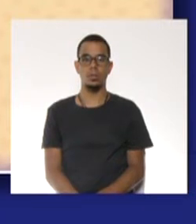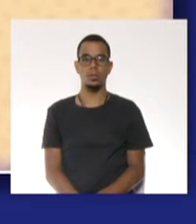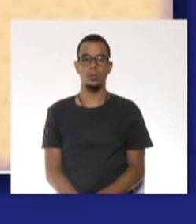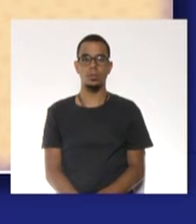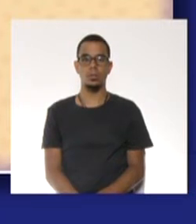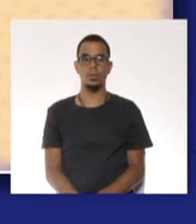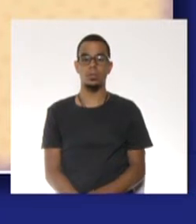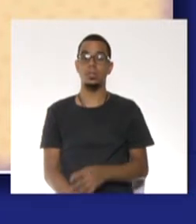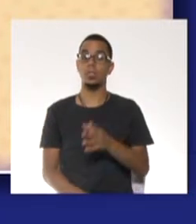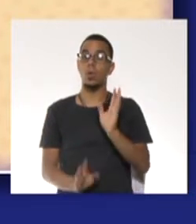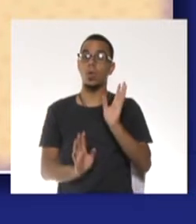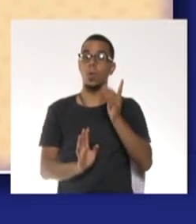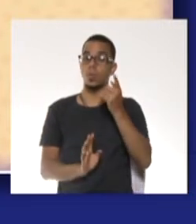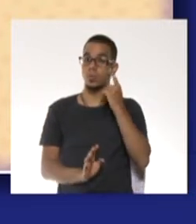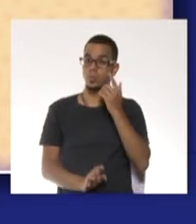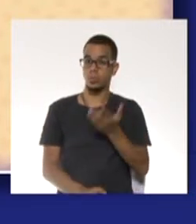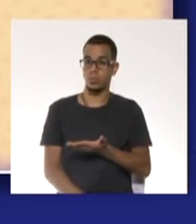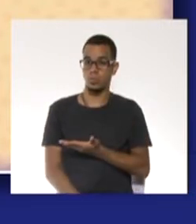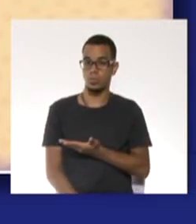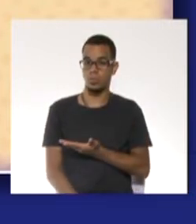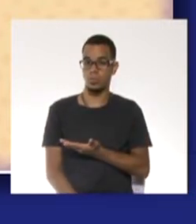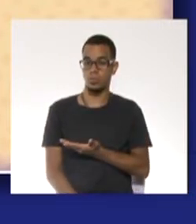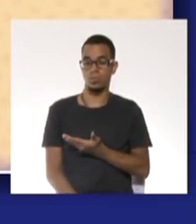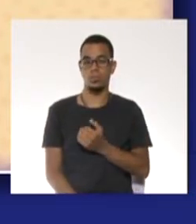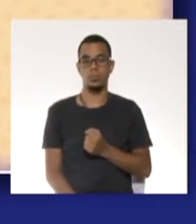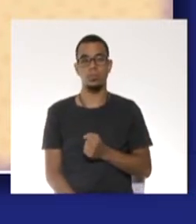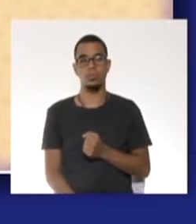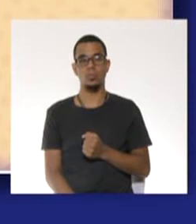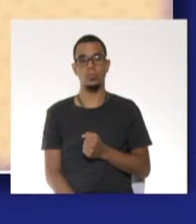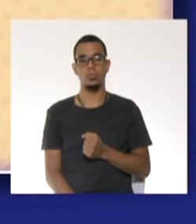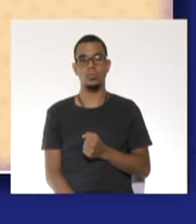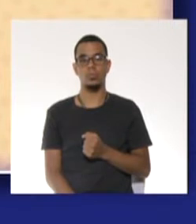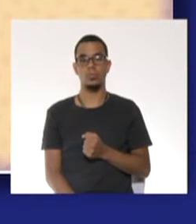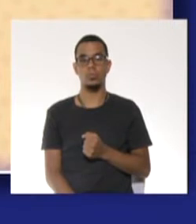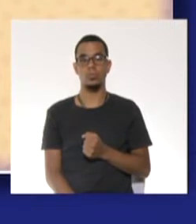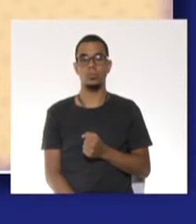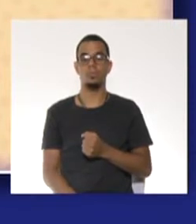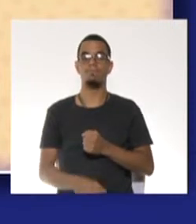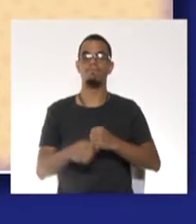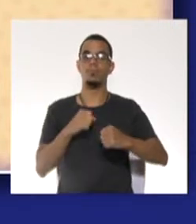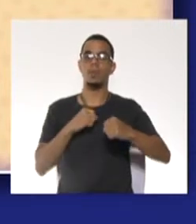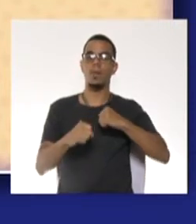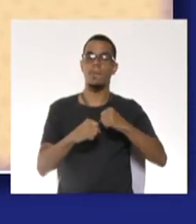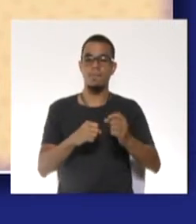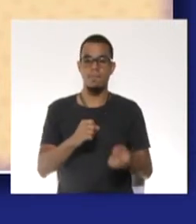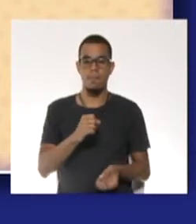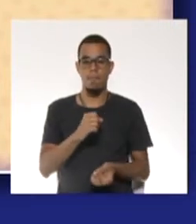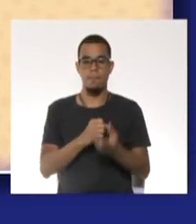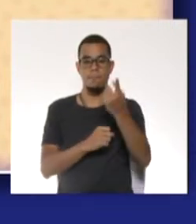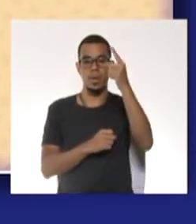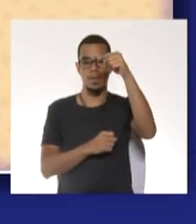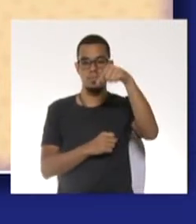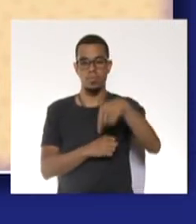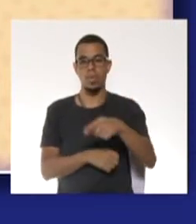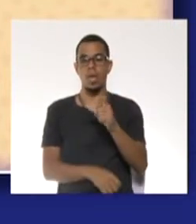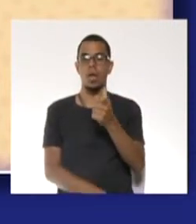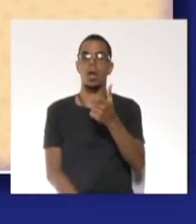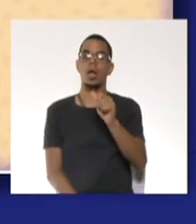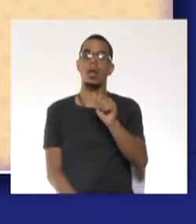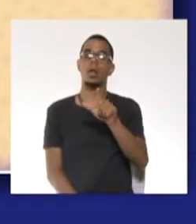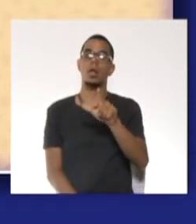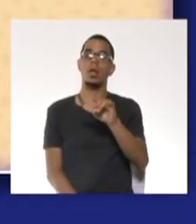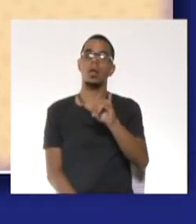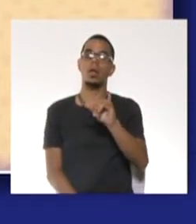estudiar, según lo que nos muestra la lámina, nuestra cuarta lámina, sobre el movimiento, el lanzamiento vertical hacia arriba sobre Galileo